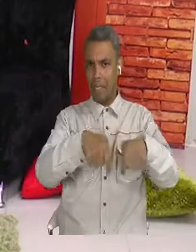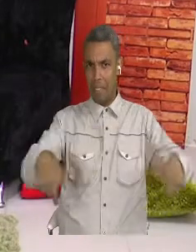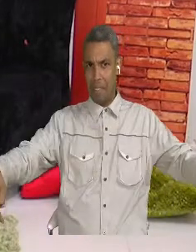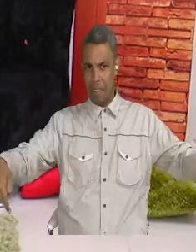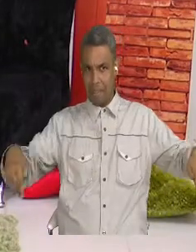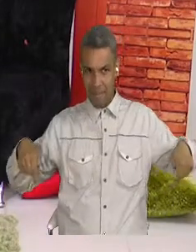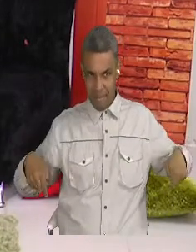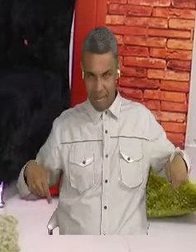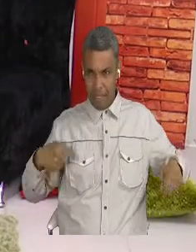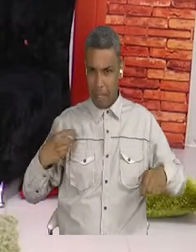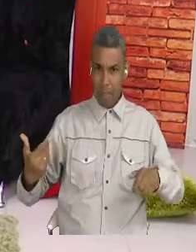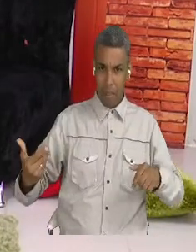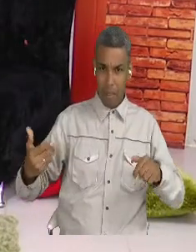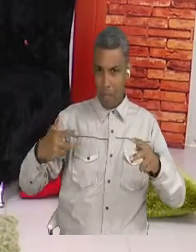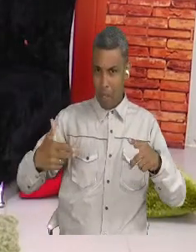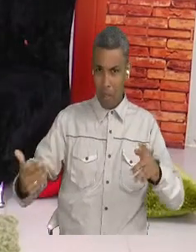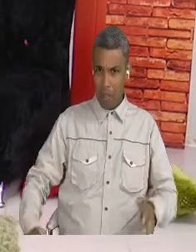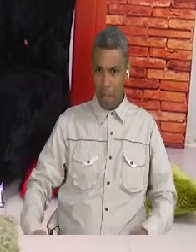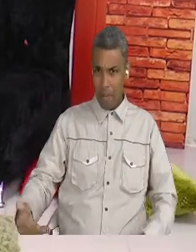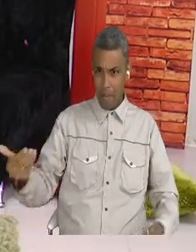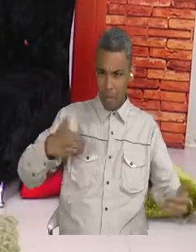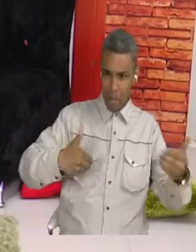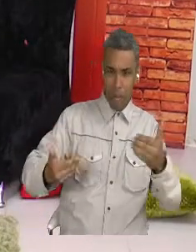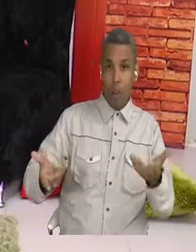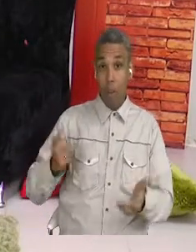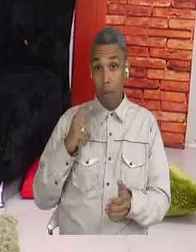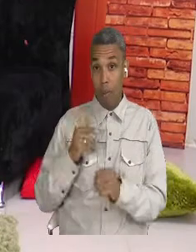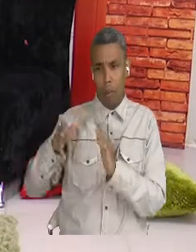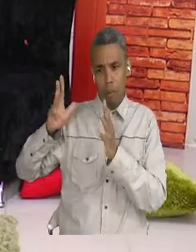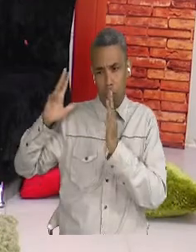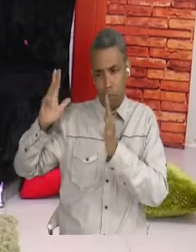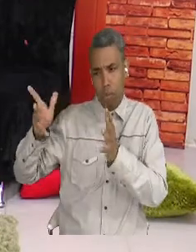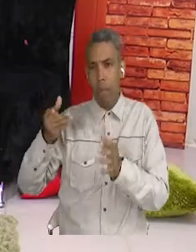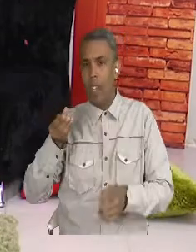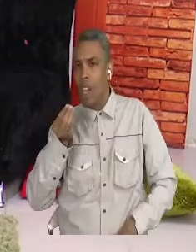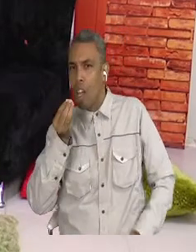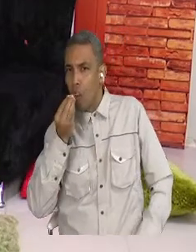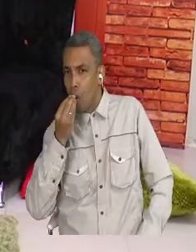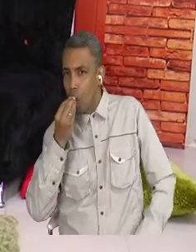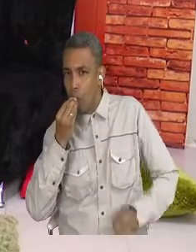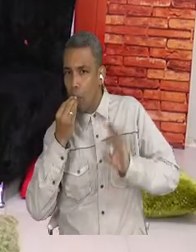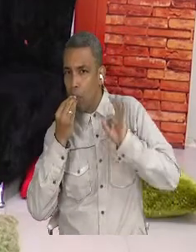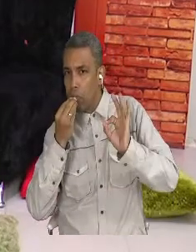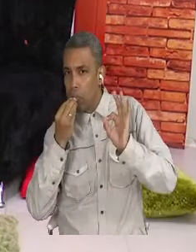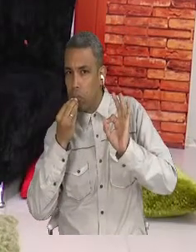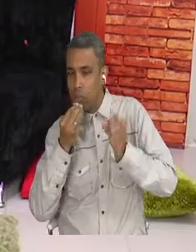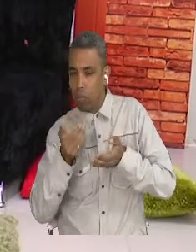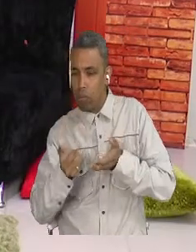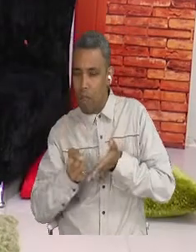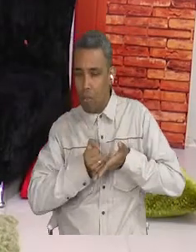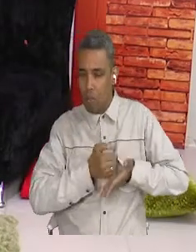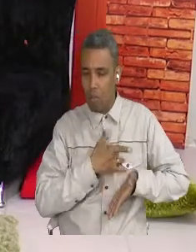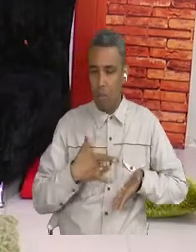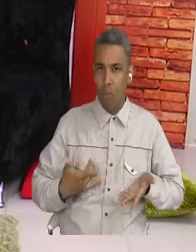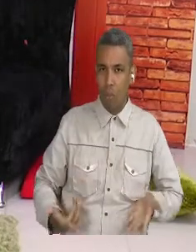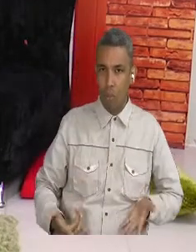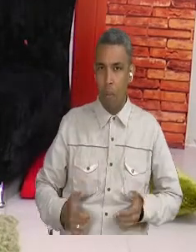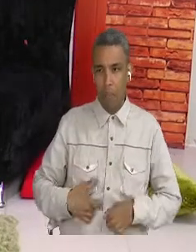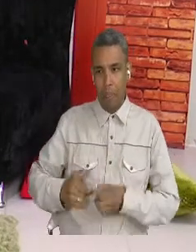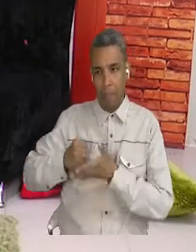sepa cómo se puede alimentar, sepa cómo se va a entrenar y sepa muy bien qué es lo que va a hacer a la hora de venir acá a